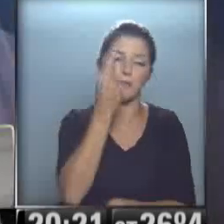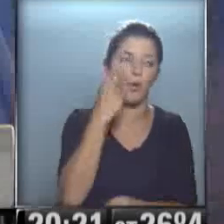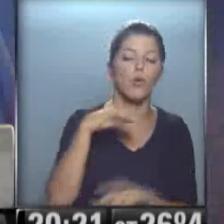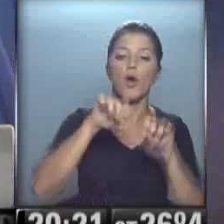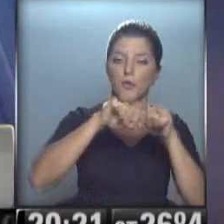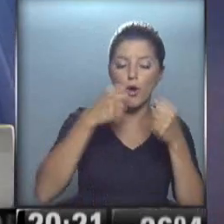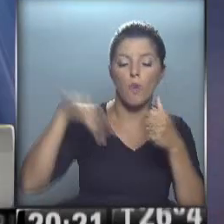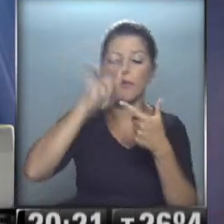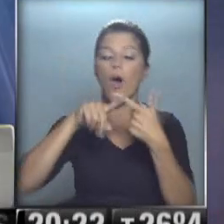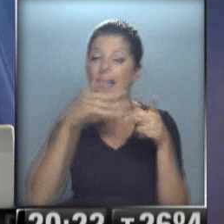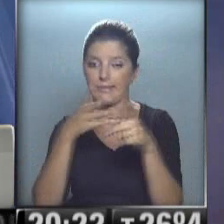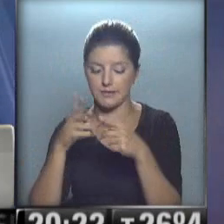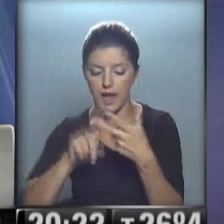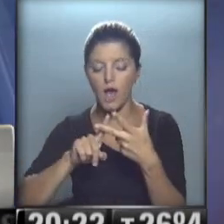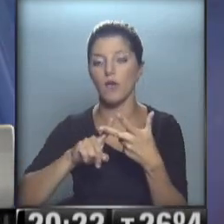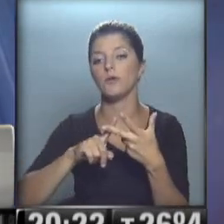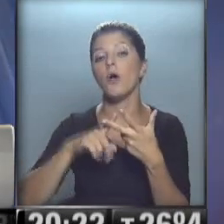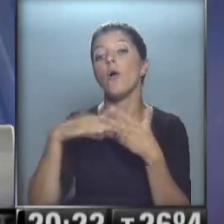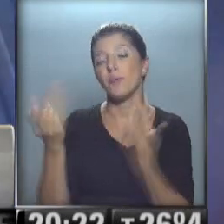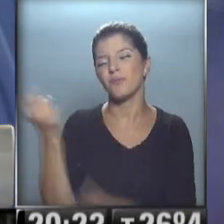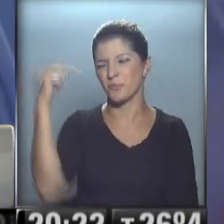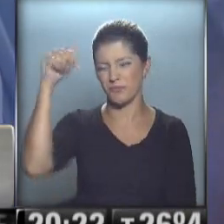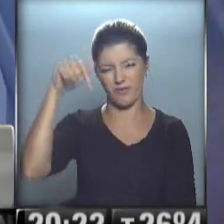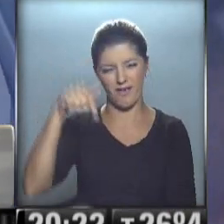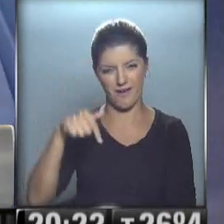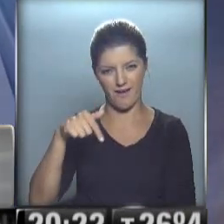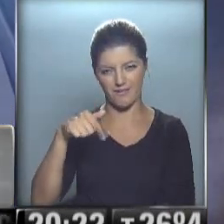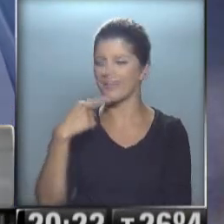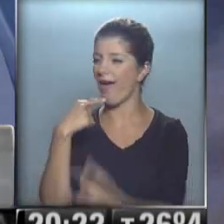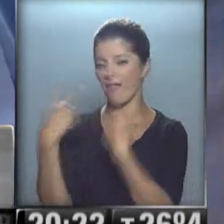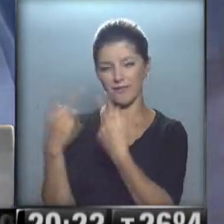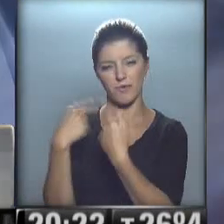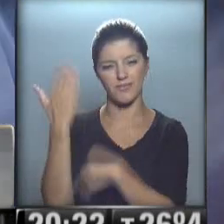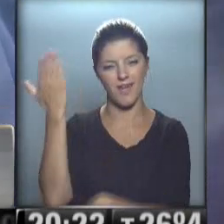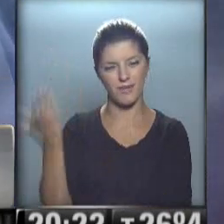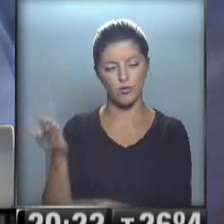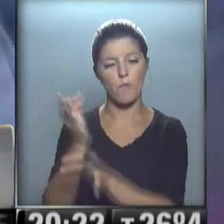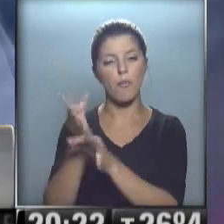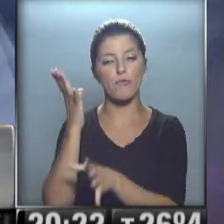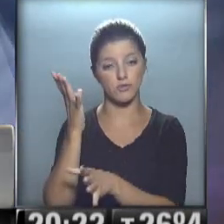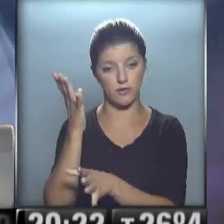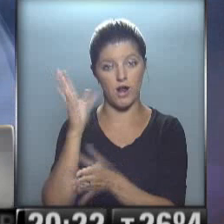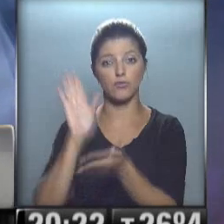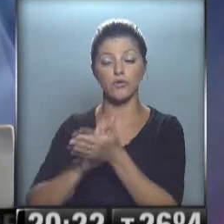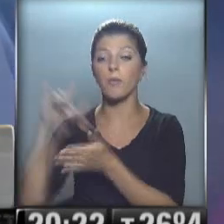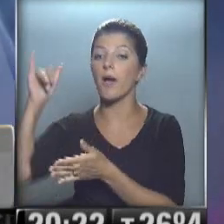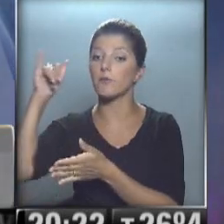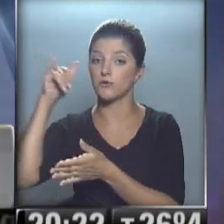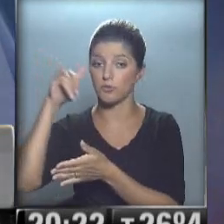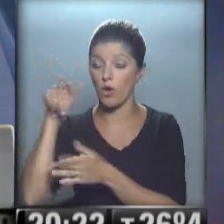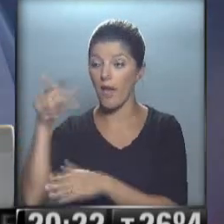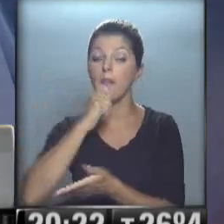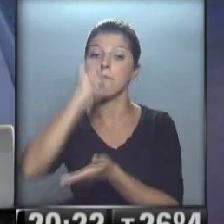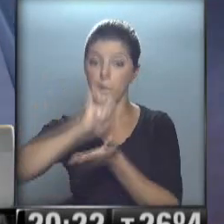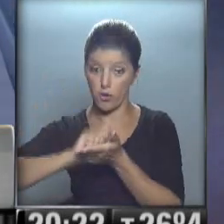un atentado. Por eso es que vinimos hasta aquí a entrevistar a un especialista en aviación, es un